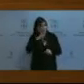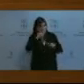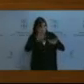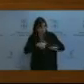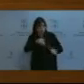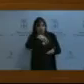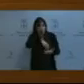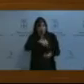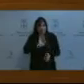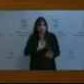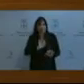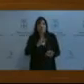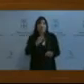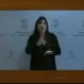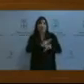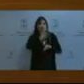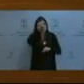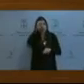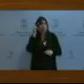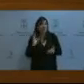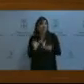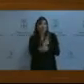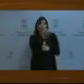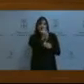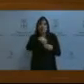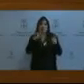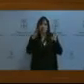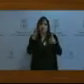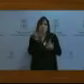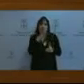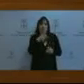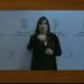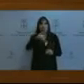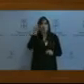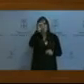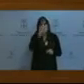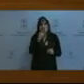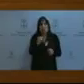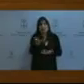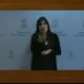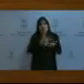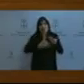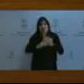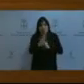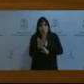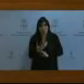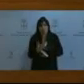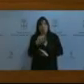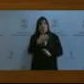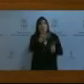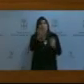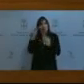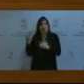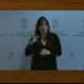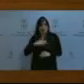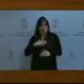Consejo Escolar por sus aportaciones. Además, como siempre, agradecer a los letrados de la Cámara sus